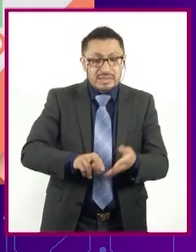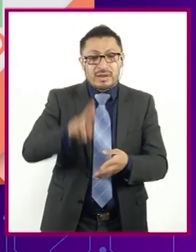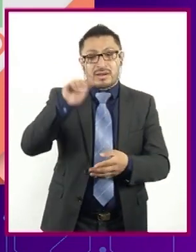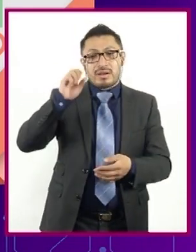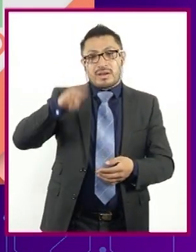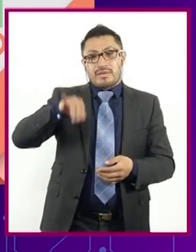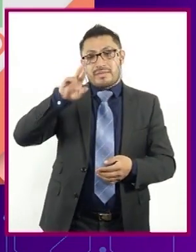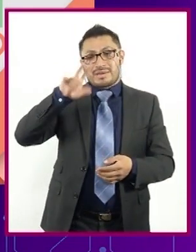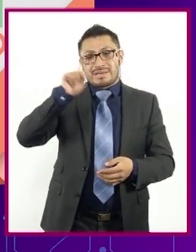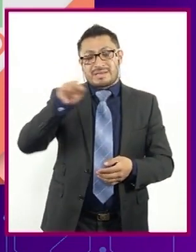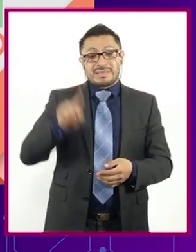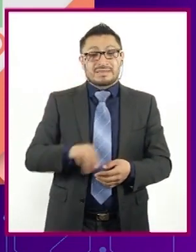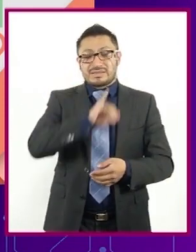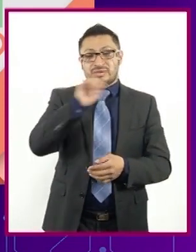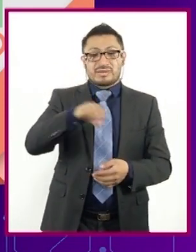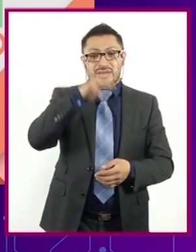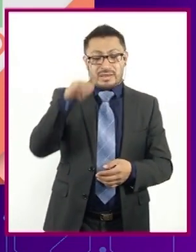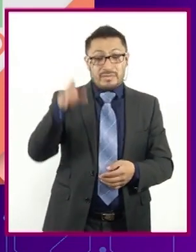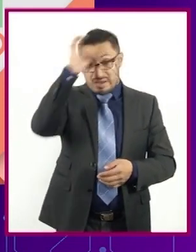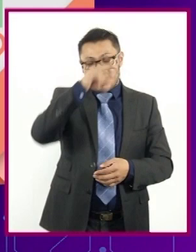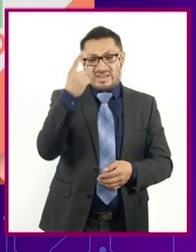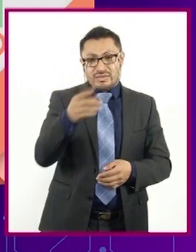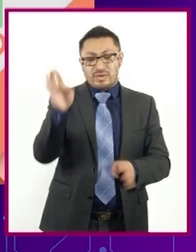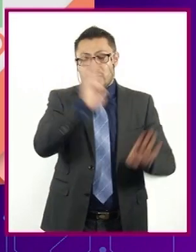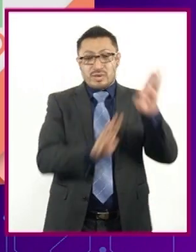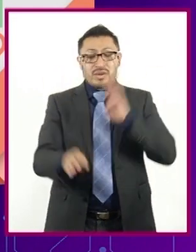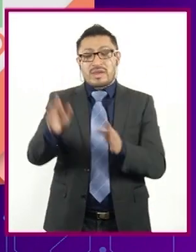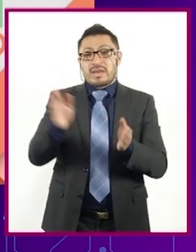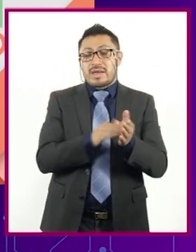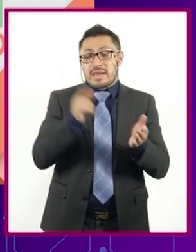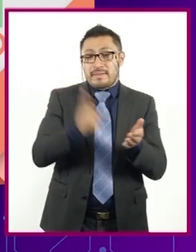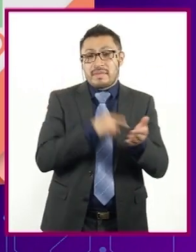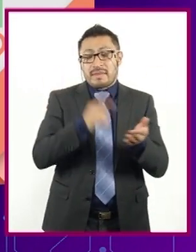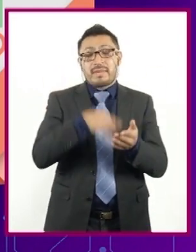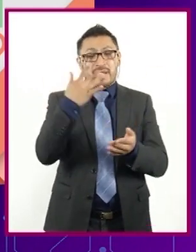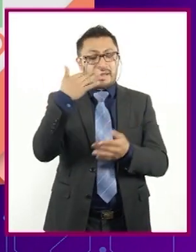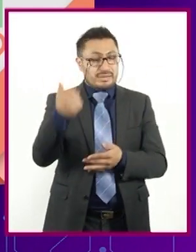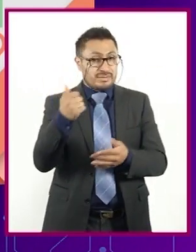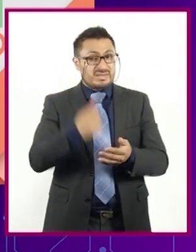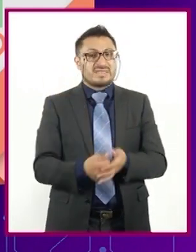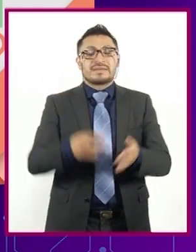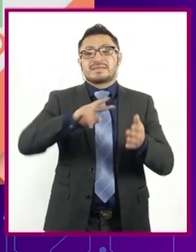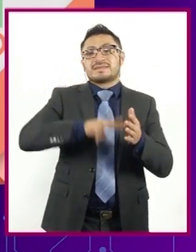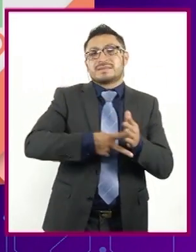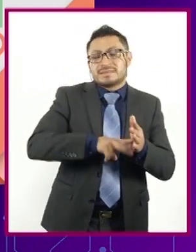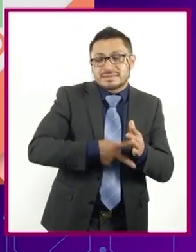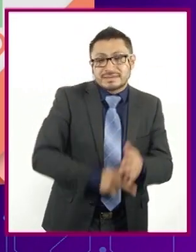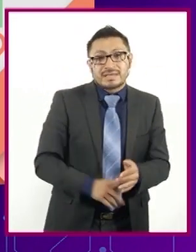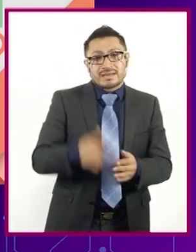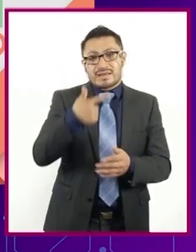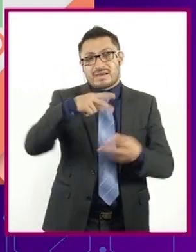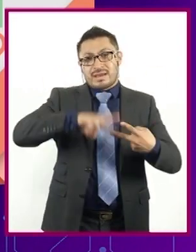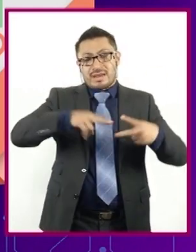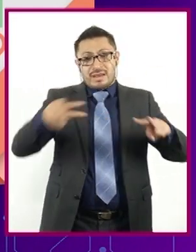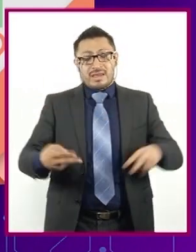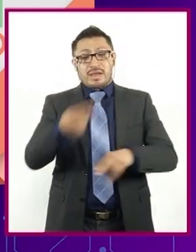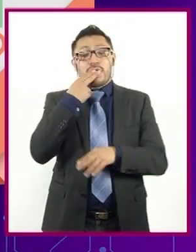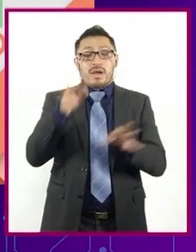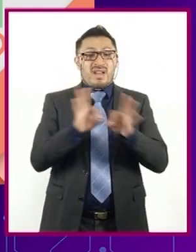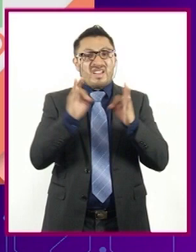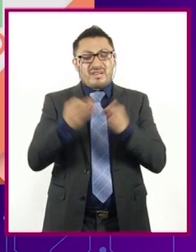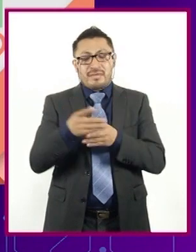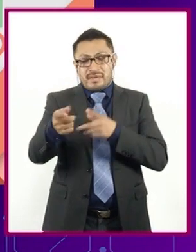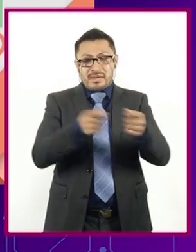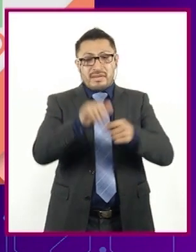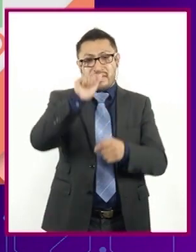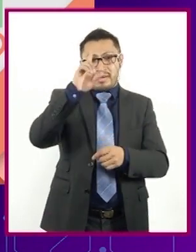J.M., Ciencias 1, Biología, página 56. La ingeniería genética usa técnicas para manipular